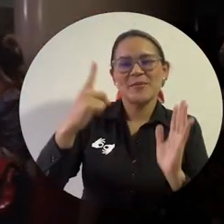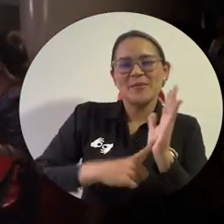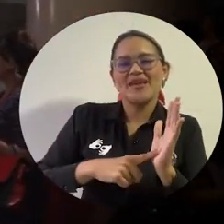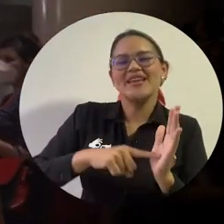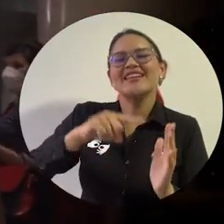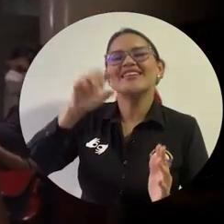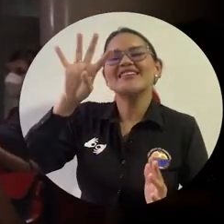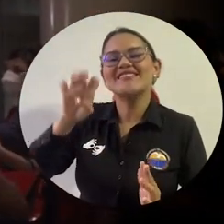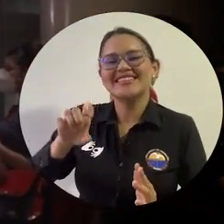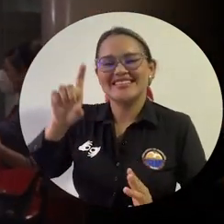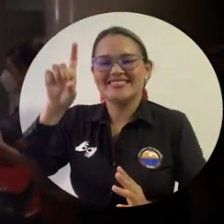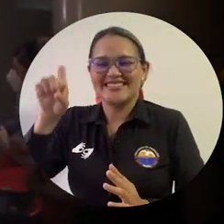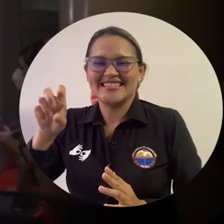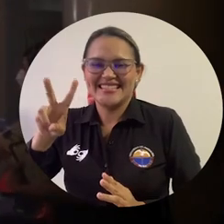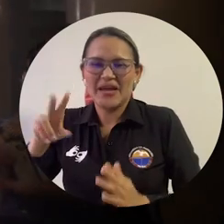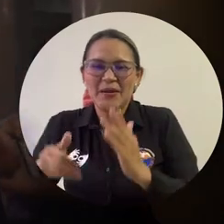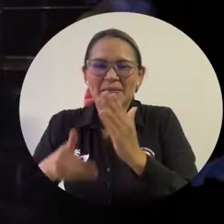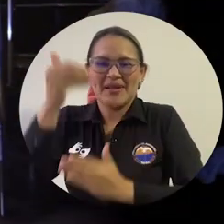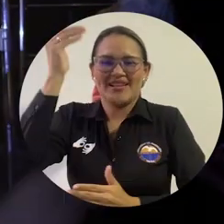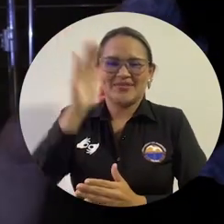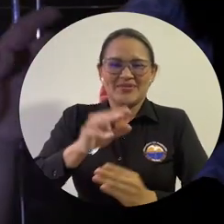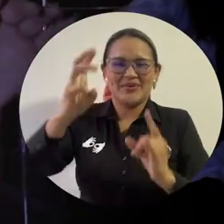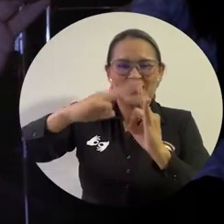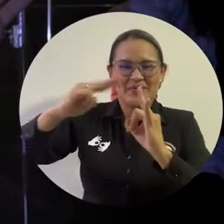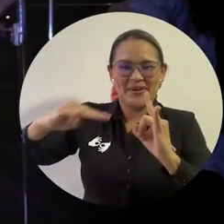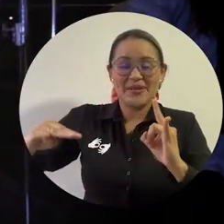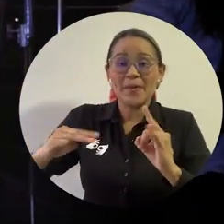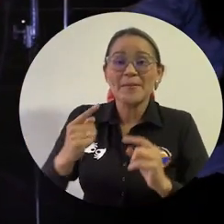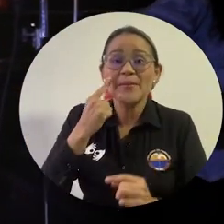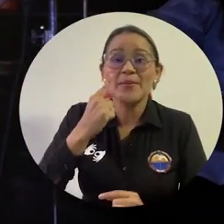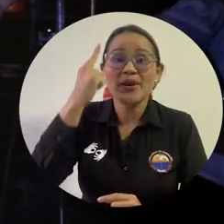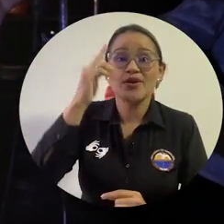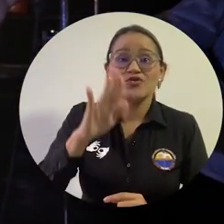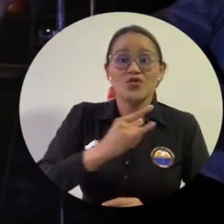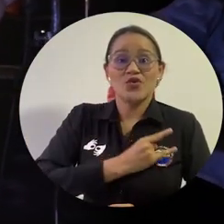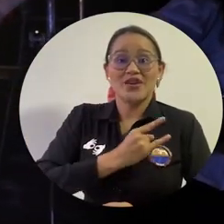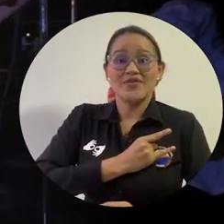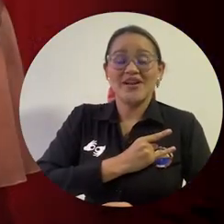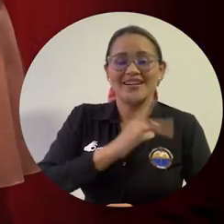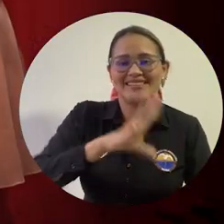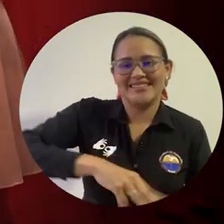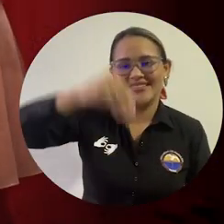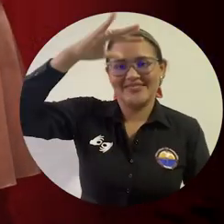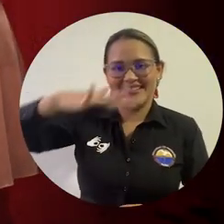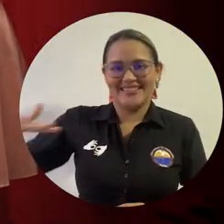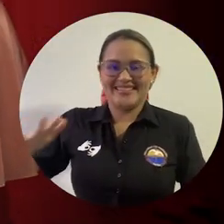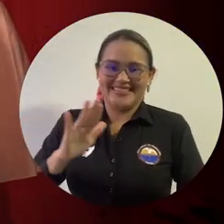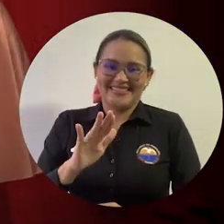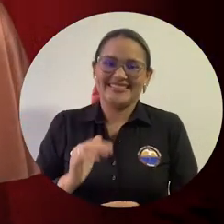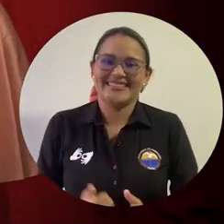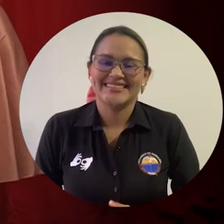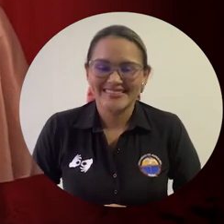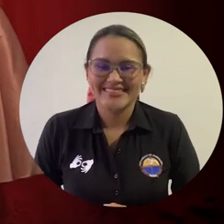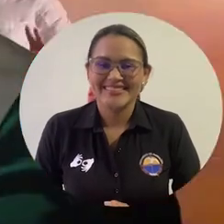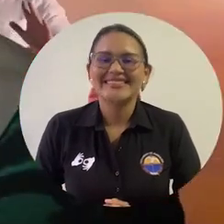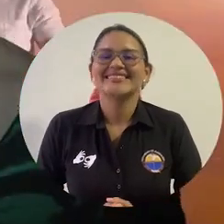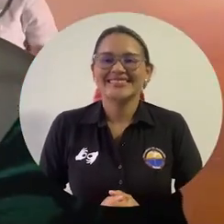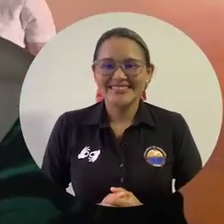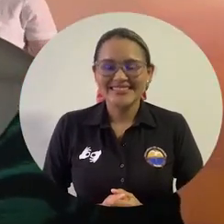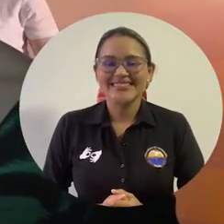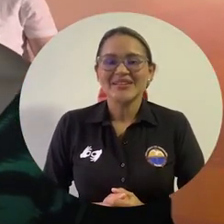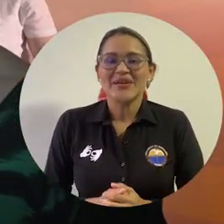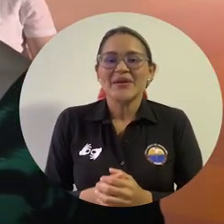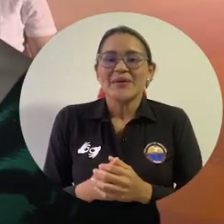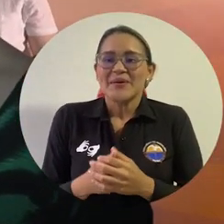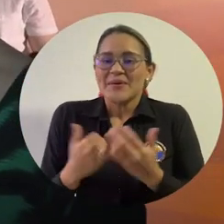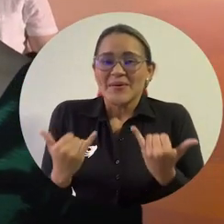inicios de la primera universidad del departamento y recorriendo paso a paso la historia hasta llegar a lo que es hoy Unimagdalena. La verdad es que